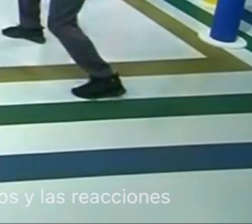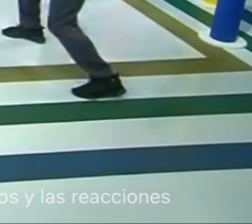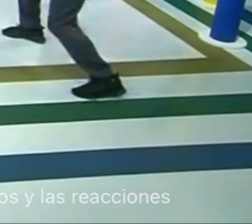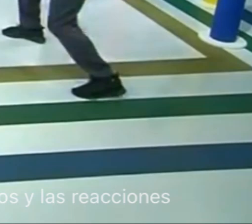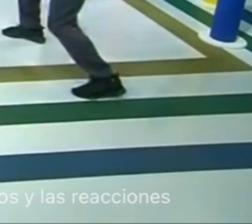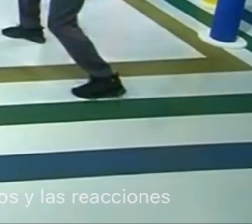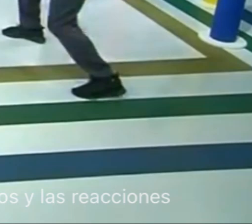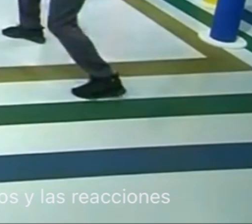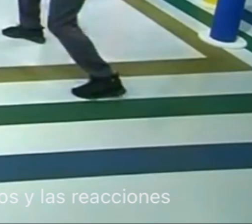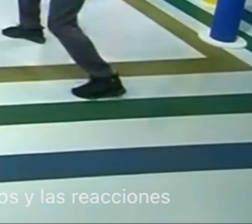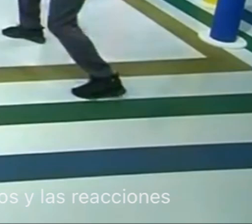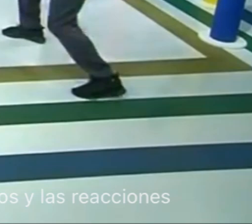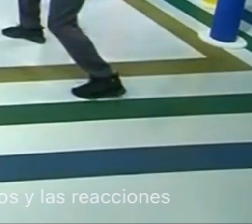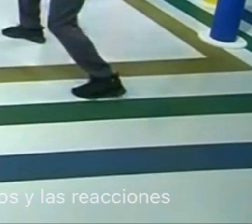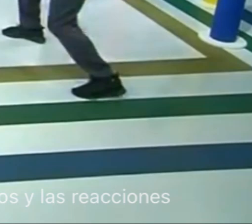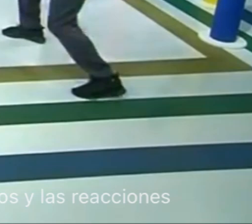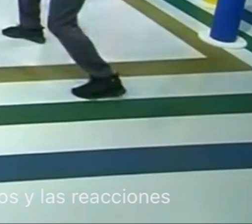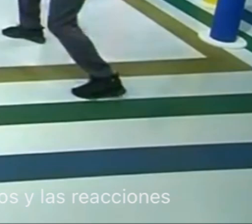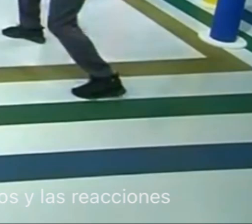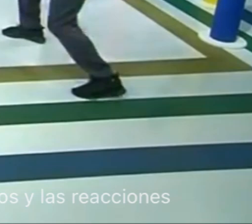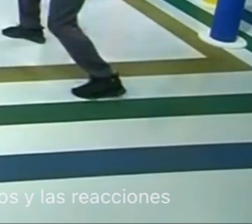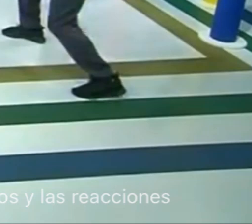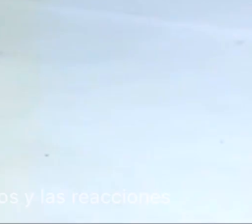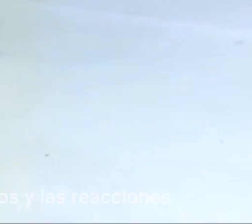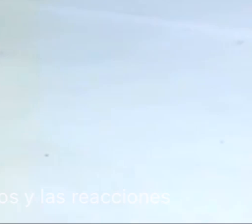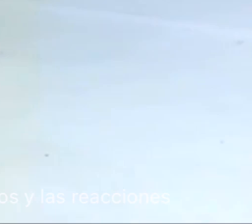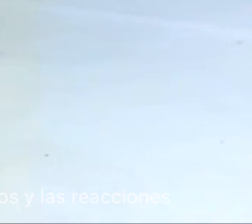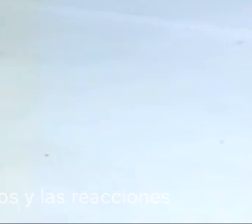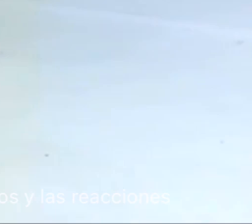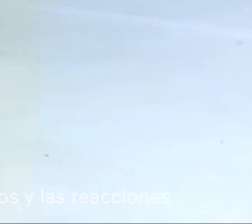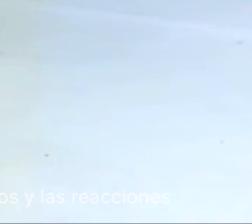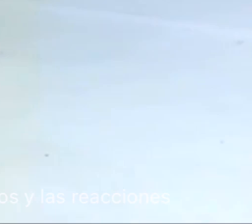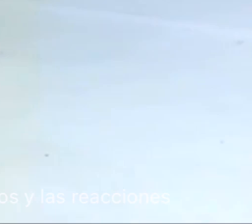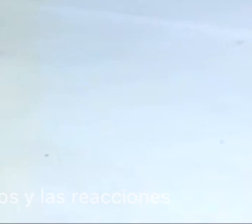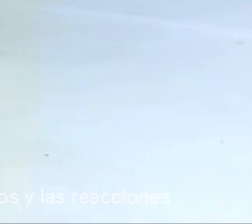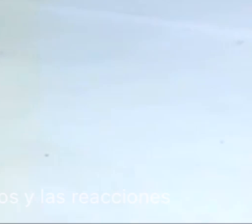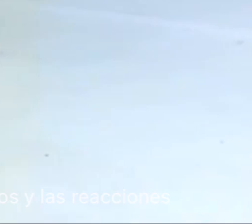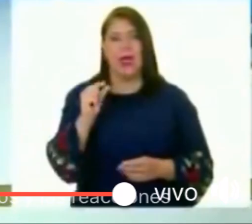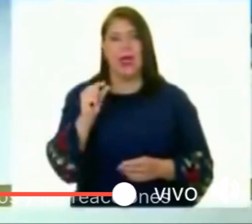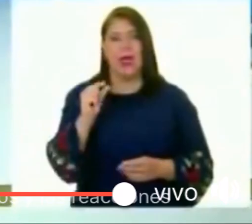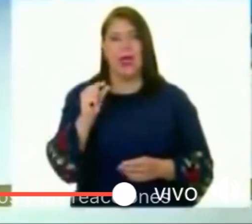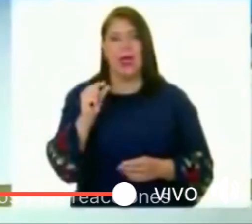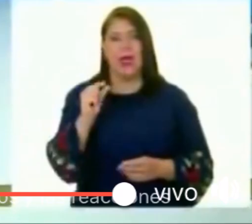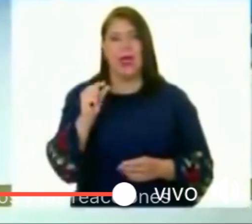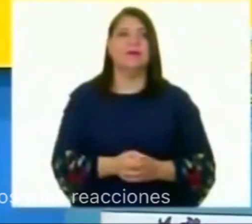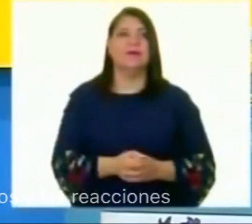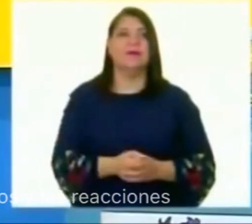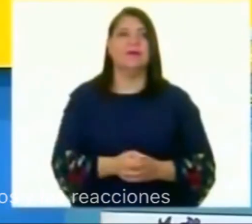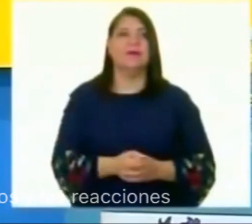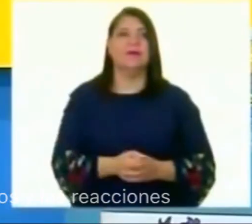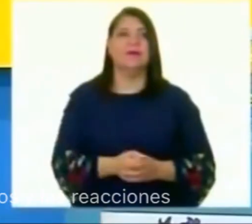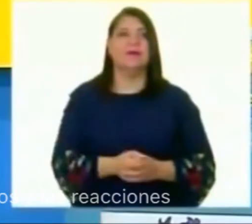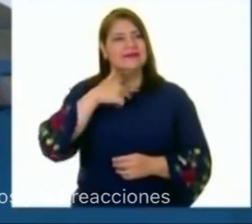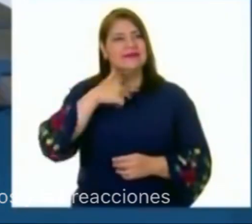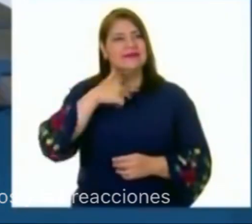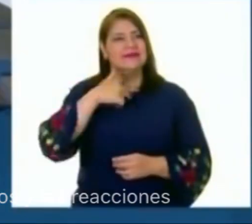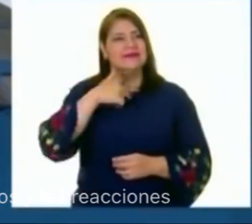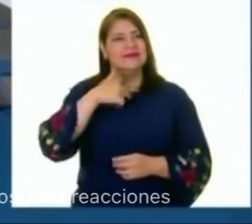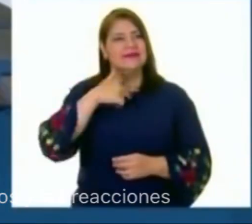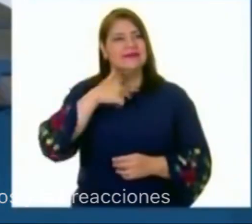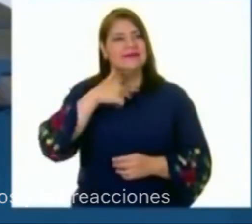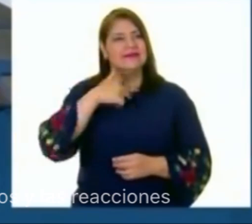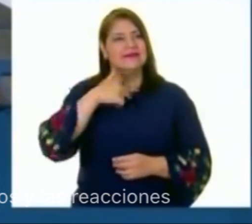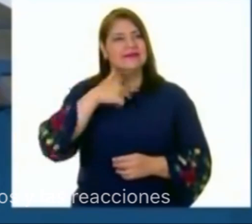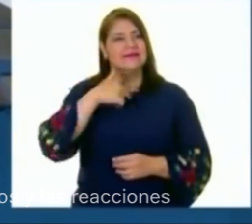taparrosca, lanza la botella para lograr que caiga dentro del círculo. No olvides hidratarte al finalizar las actividades. El señor José nos